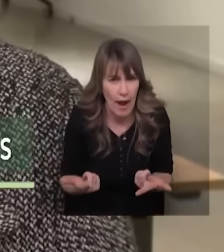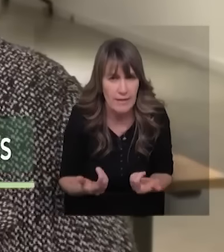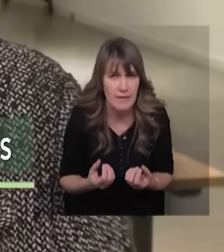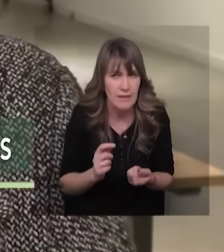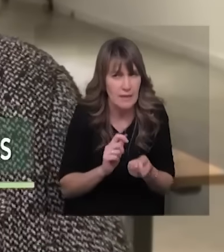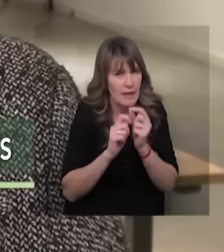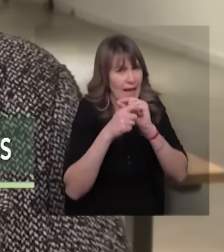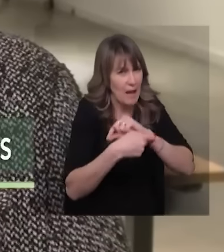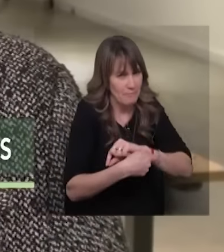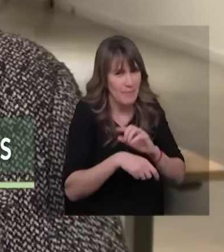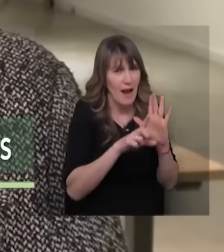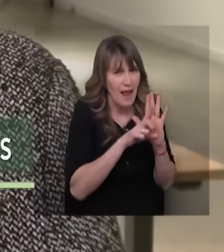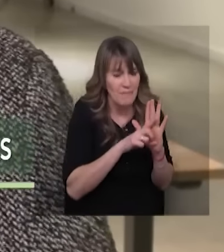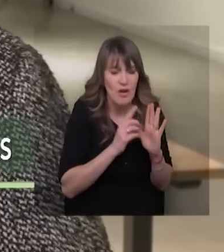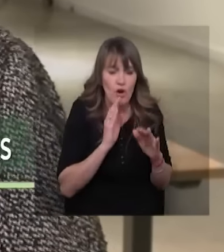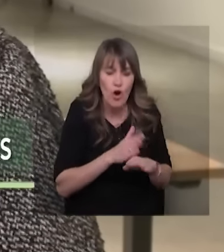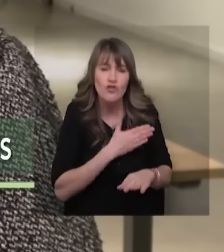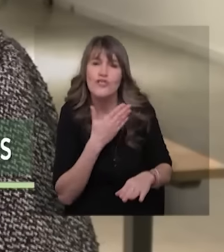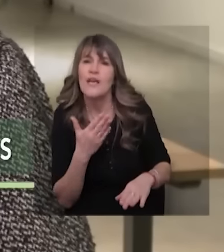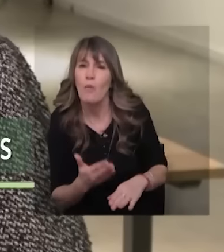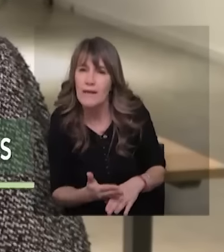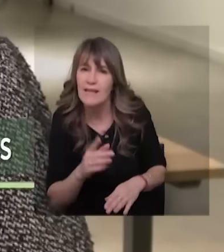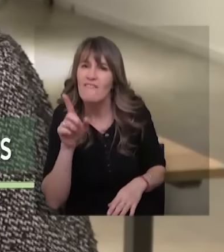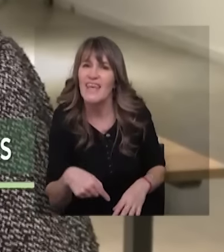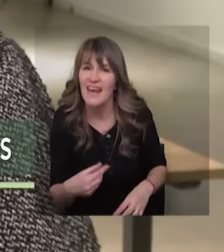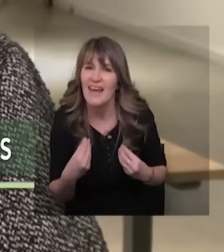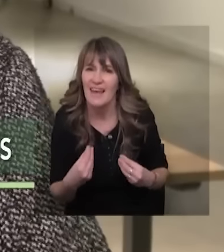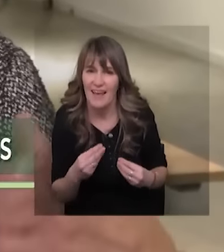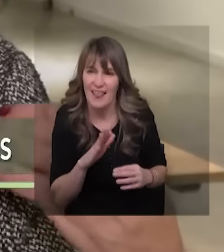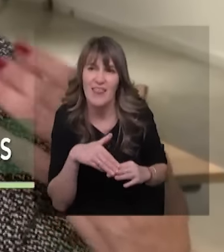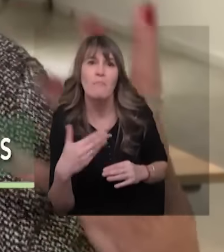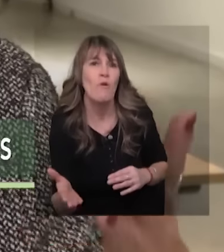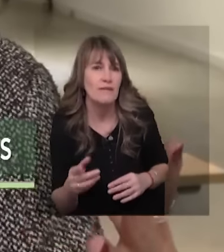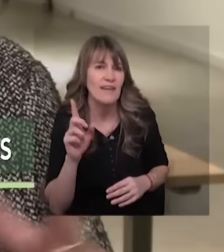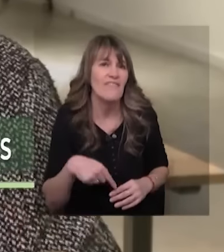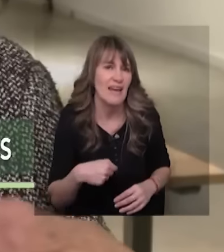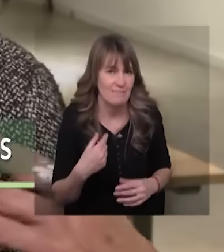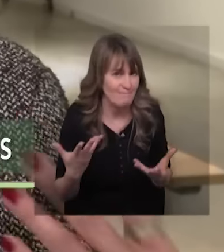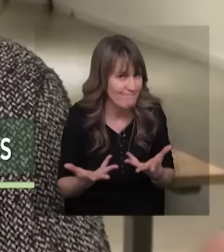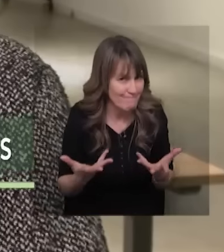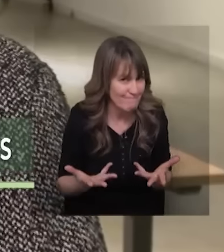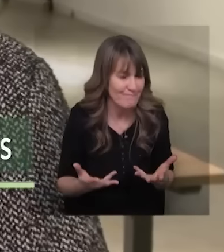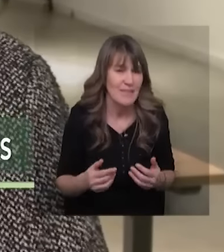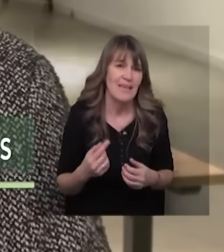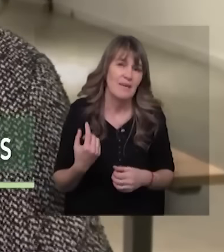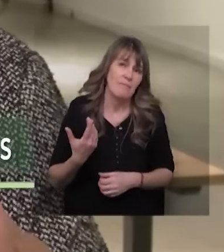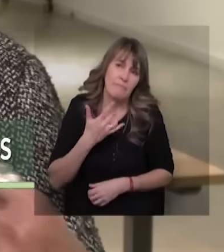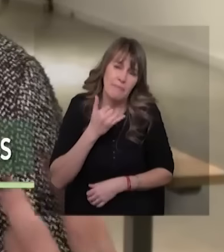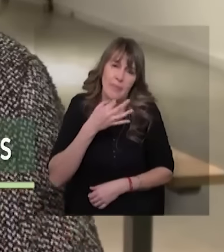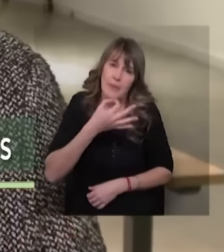modificaciones porque cuando se habla de estas modificaciones están envueltas en un discurso